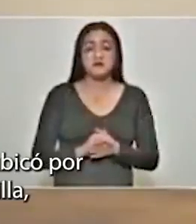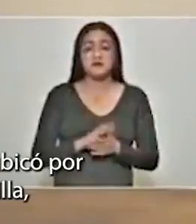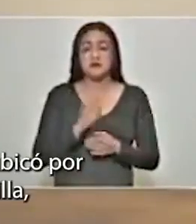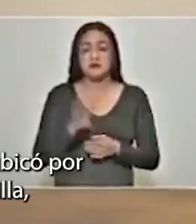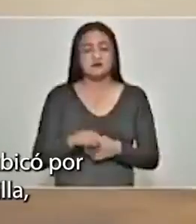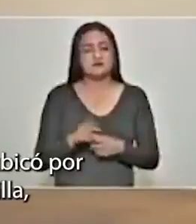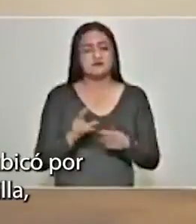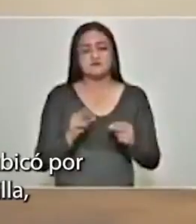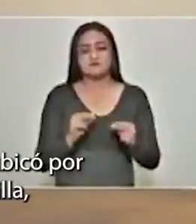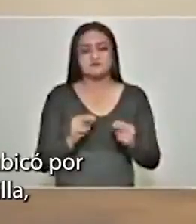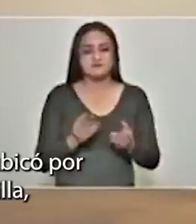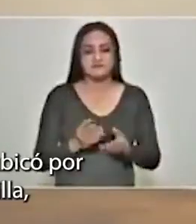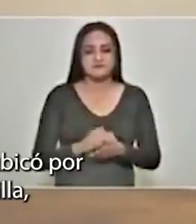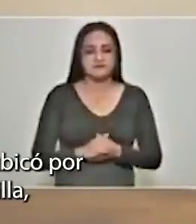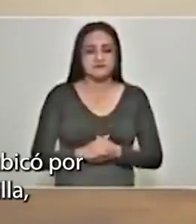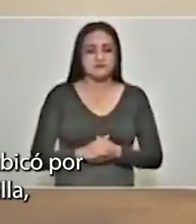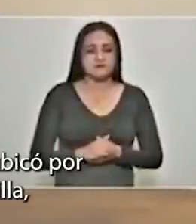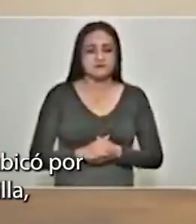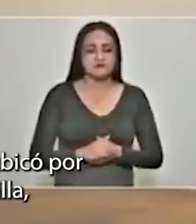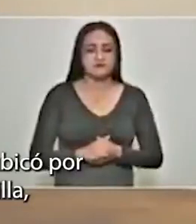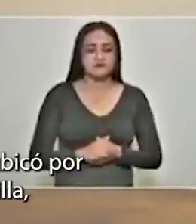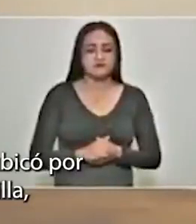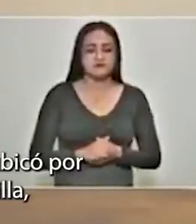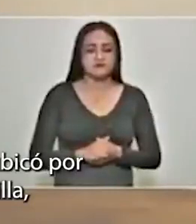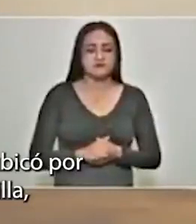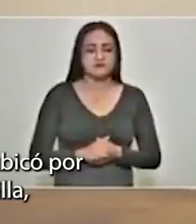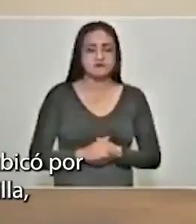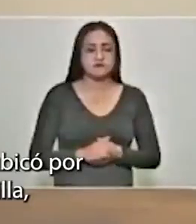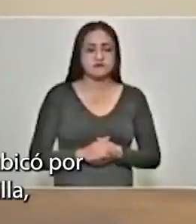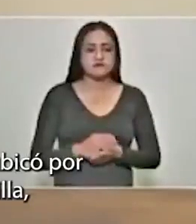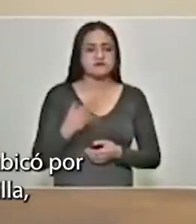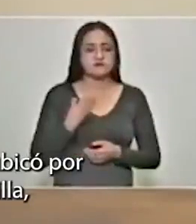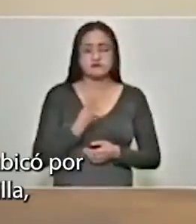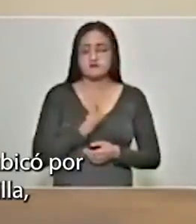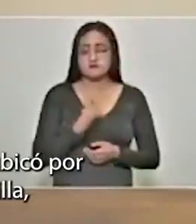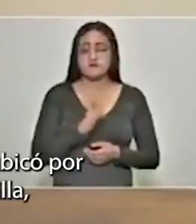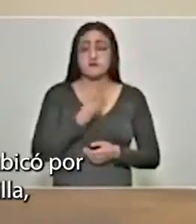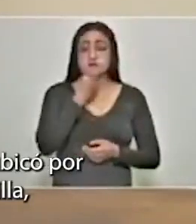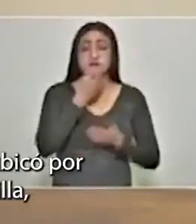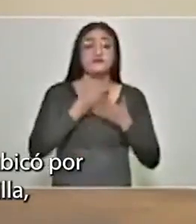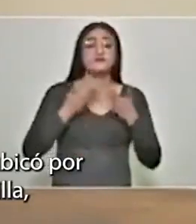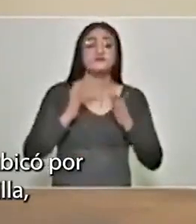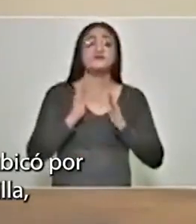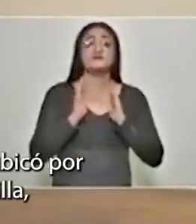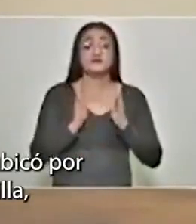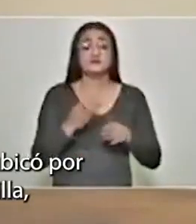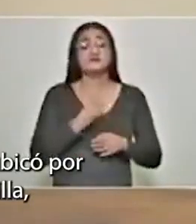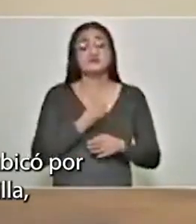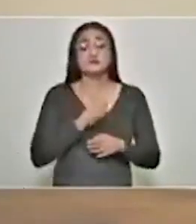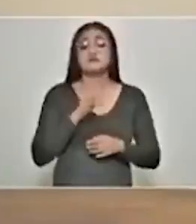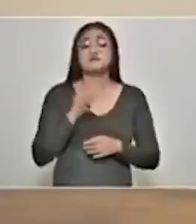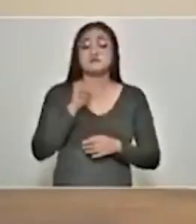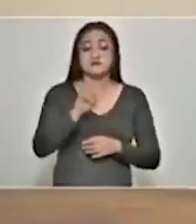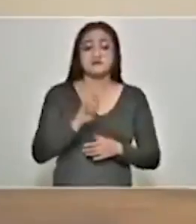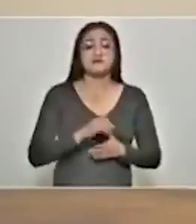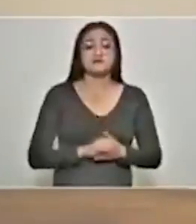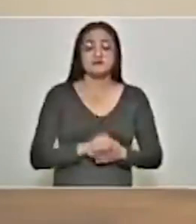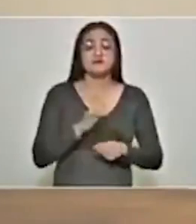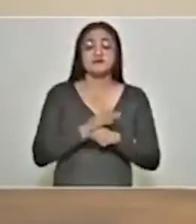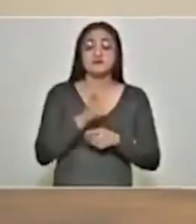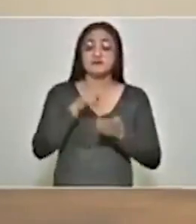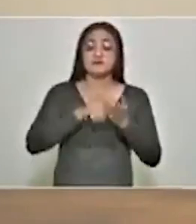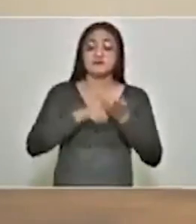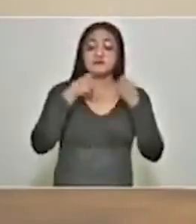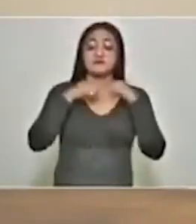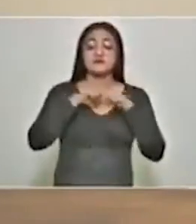una aprobación del 48.5%, el mandatario poblano se ubicó por debajo de su homólogo de Baja California, Jaime Bonilla, quien fue calificado con